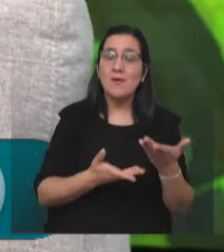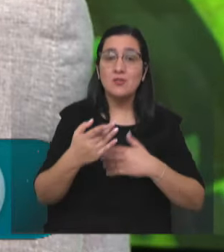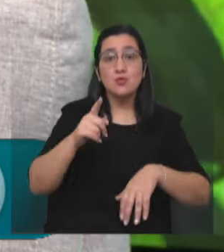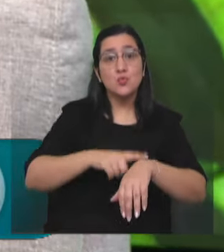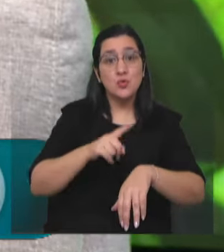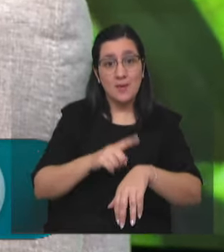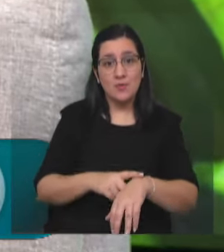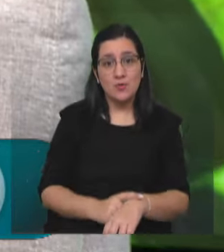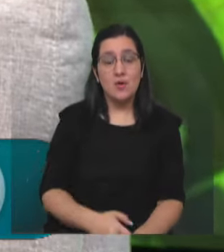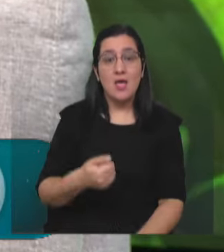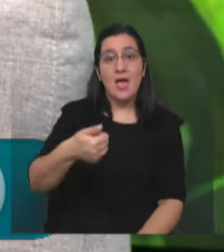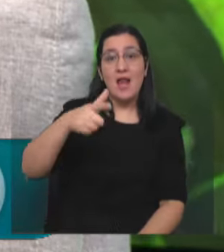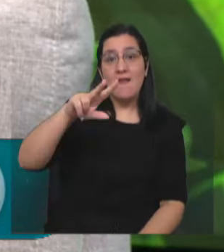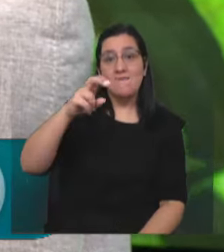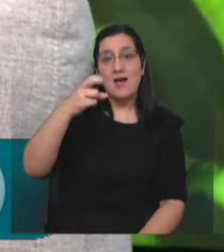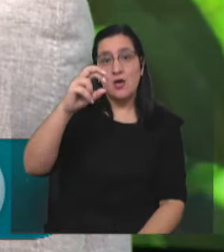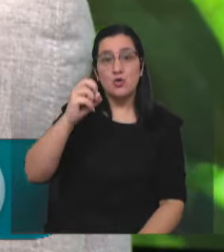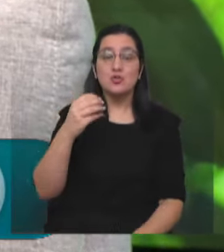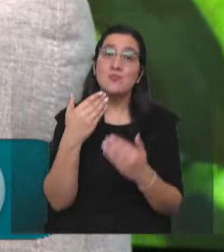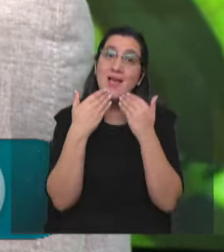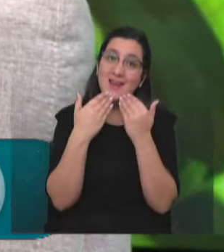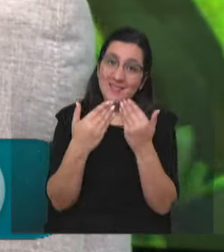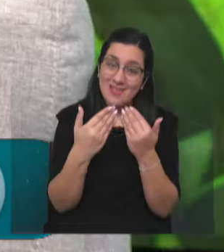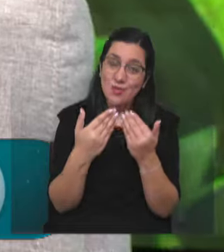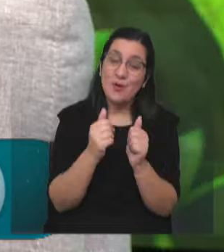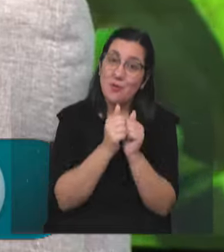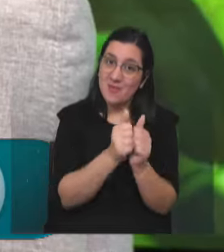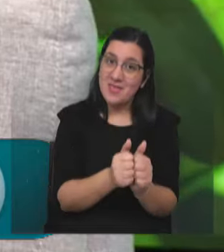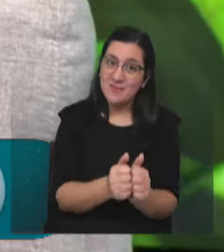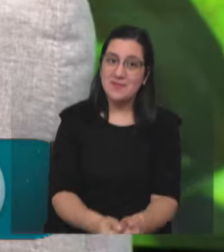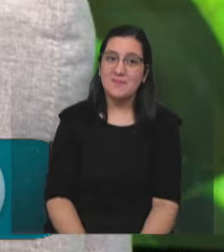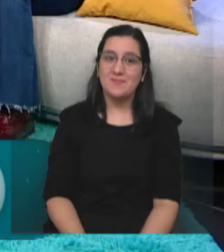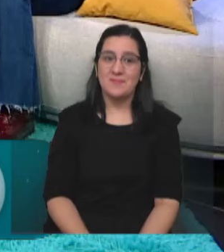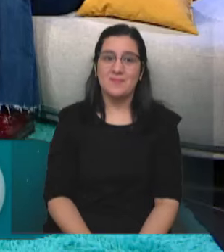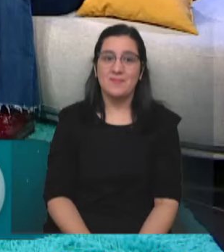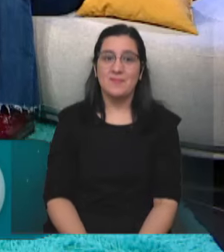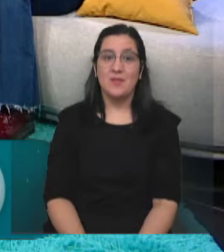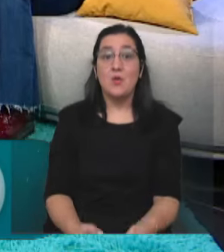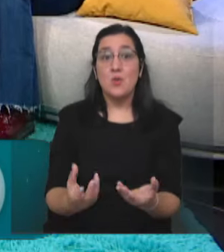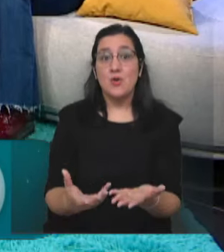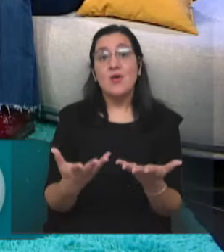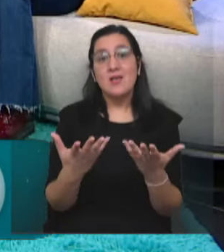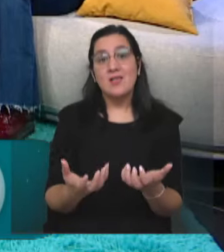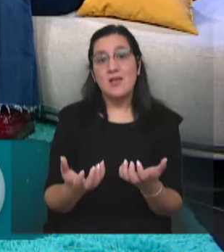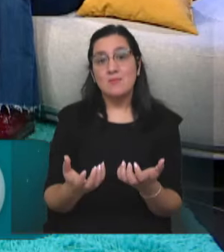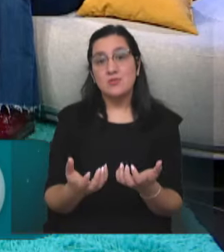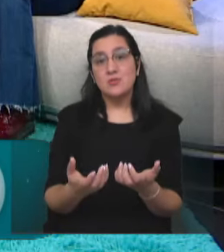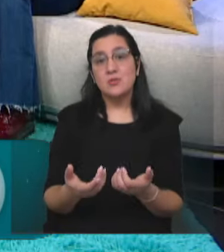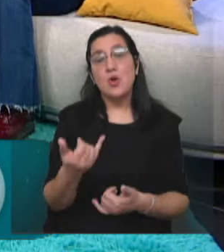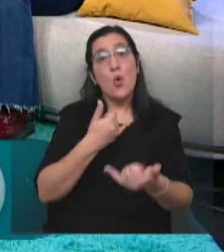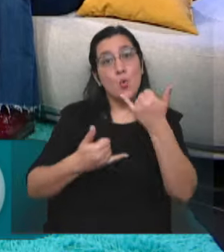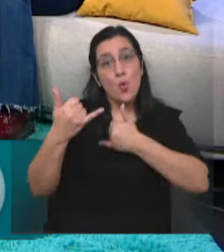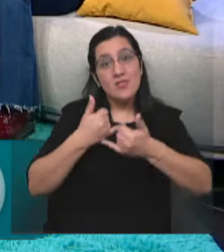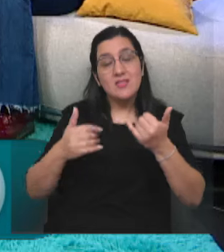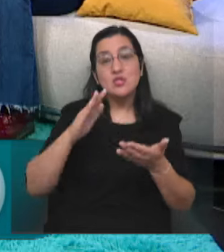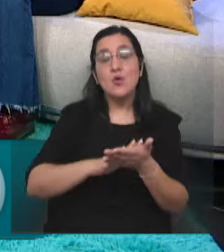tiempo, Álvaro Gancio. Así que le agradezco a Álvaro por acompañarme hoy. Y bueno, queríamos que nos comente un poco